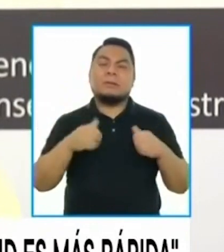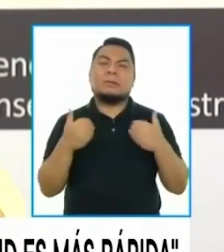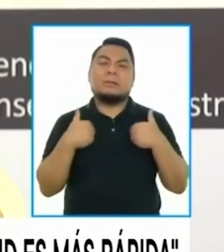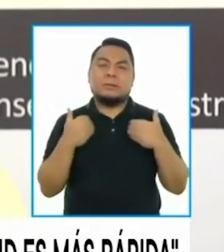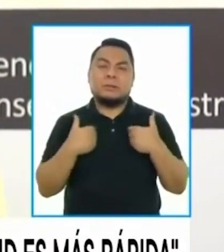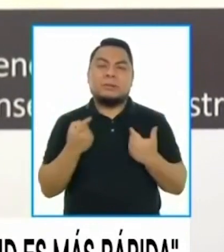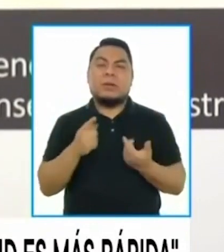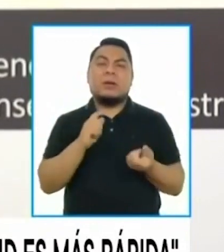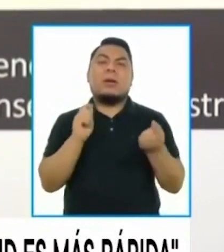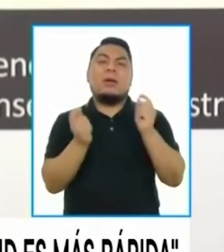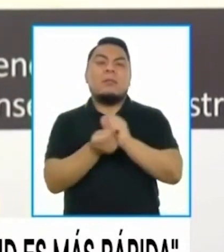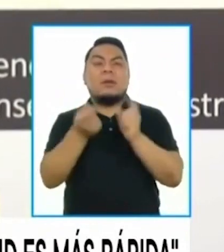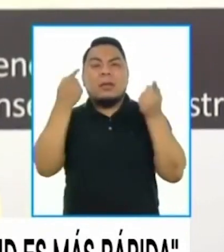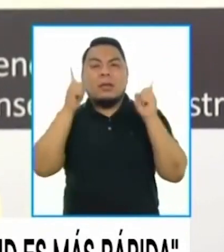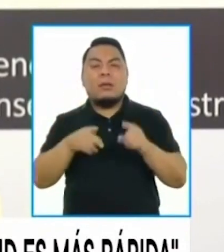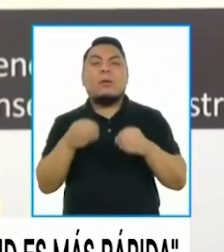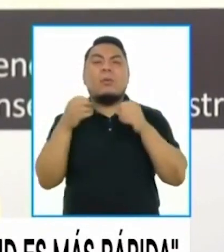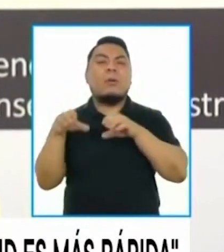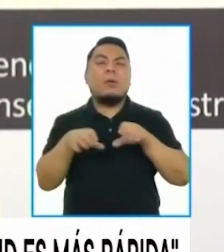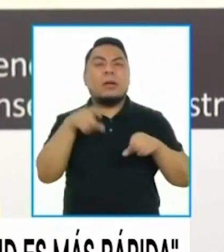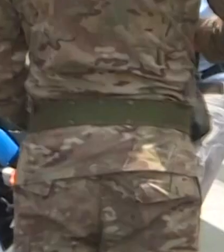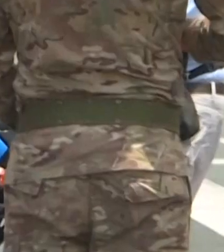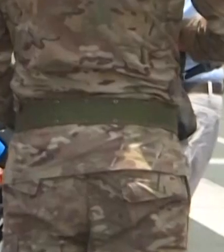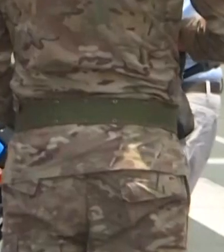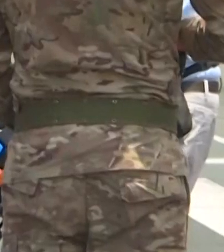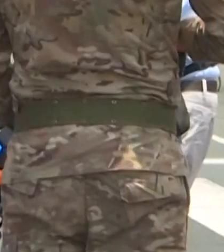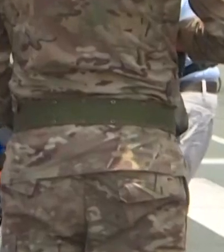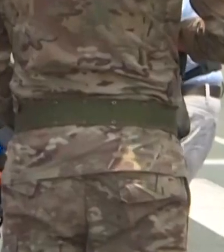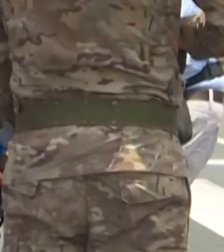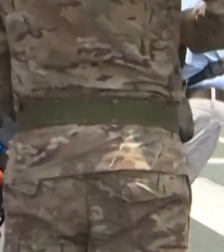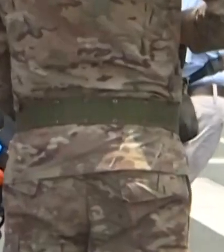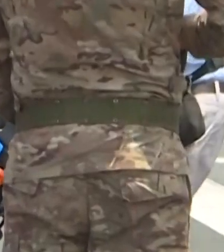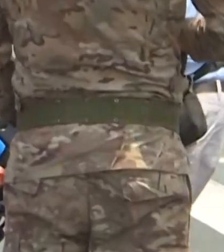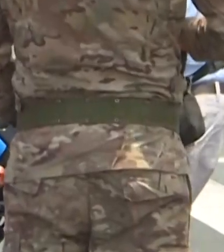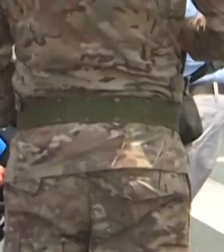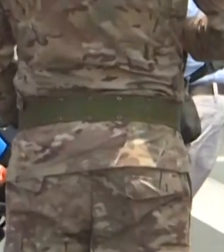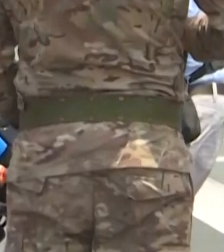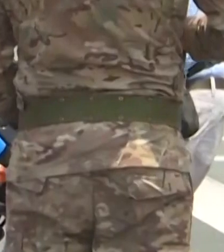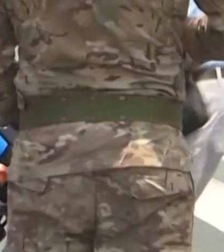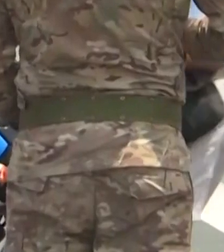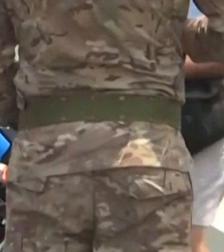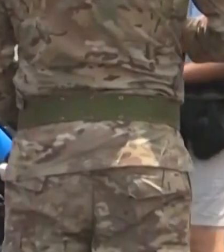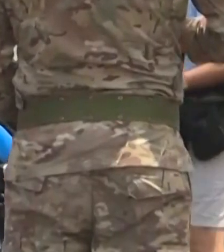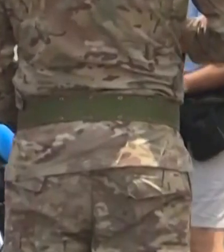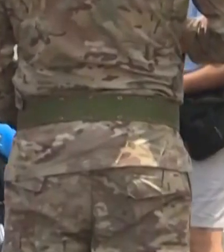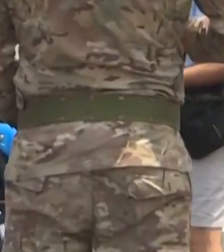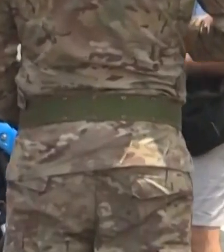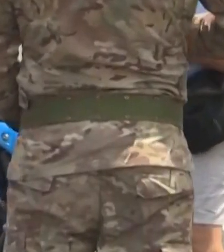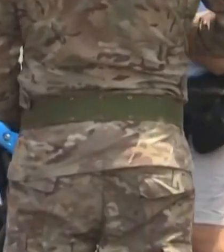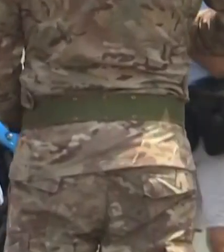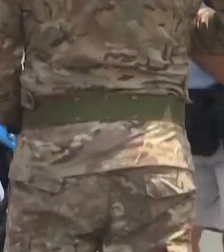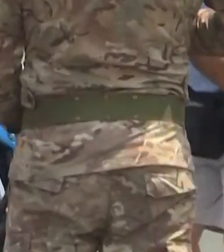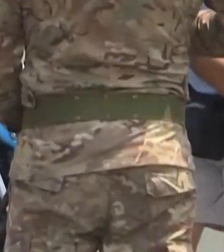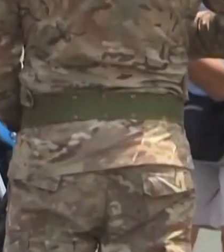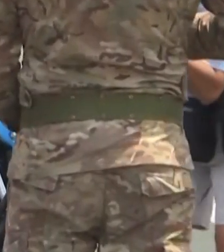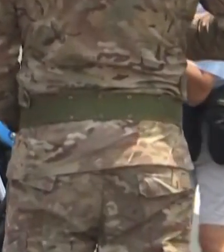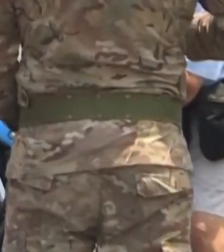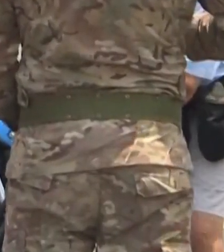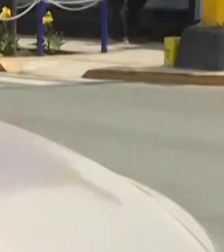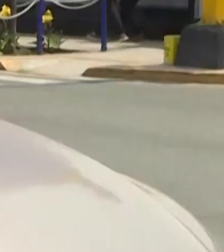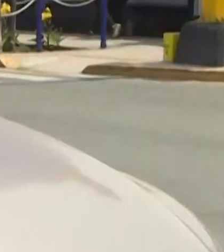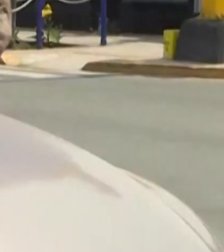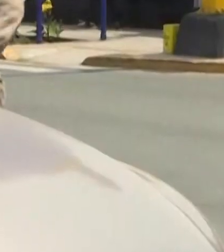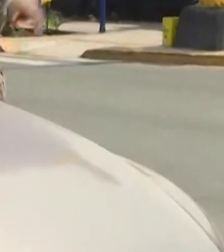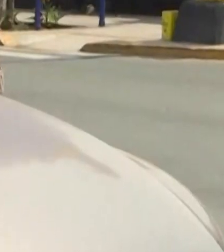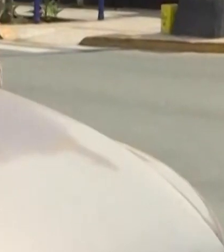marcar y eso se va cambiando de acuerdo a las funciones que sean necesarias. Además mencionó que el pase de circulación será mostrado a la gente de la